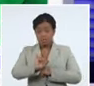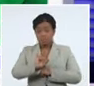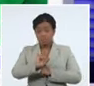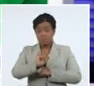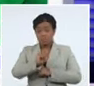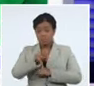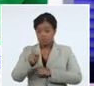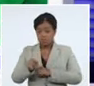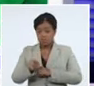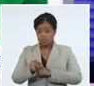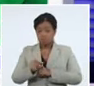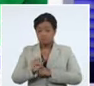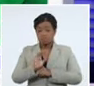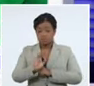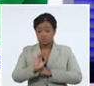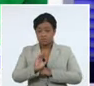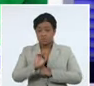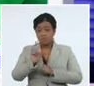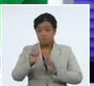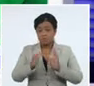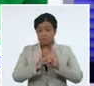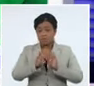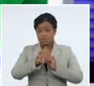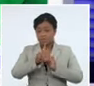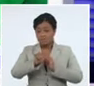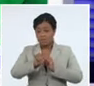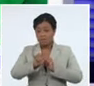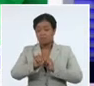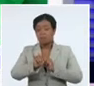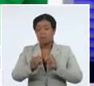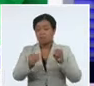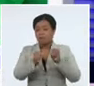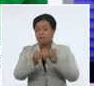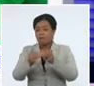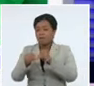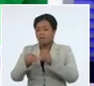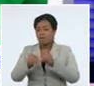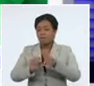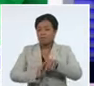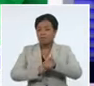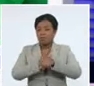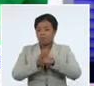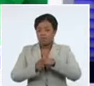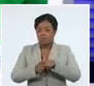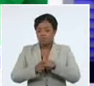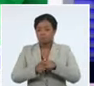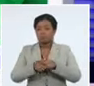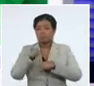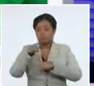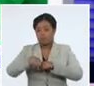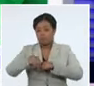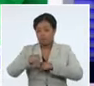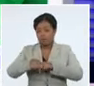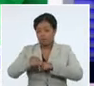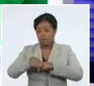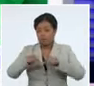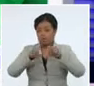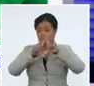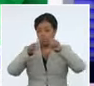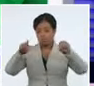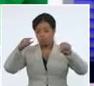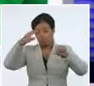1.319 pacientes que se diagnosticaron ayer como consecuencia de la transmisión autóctona de nuestro